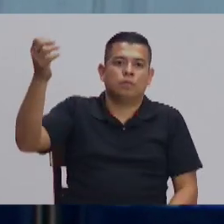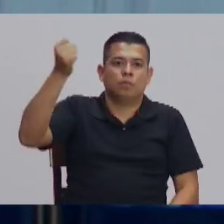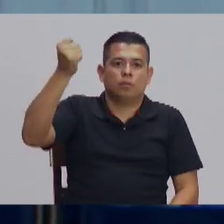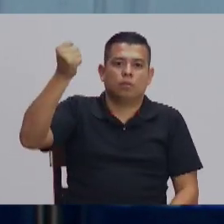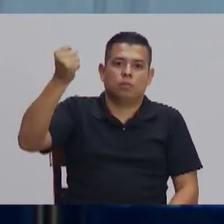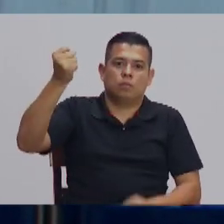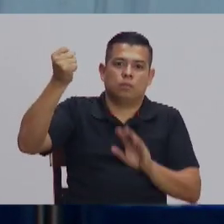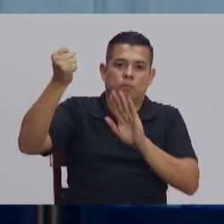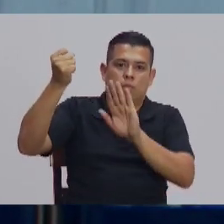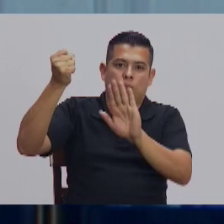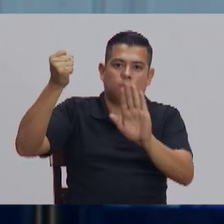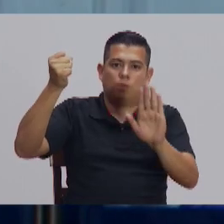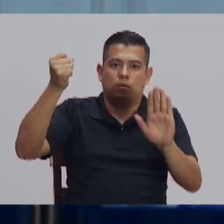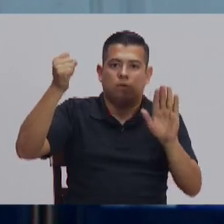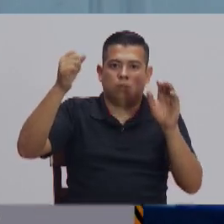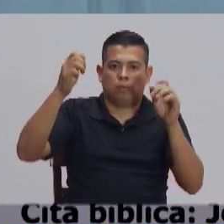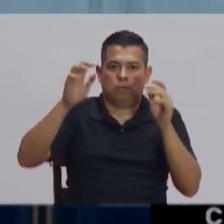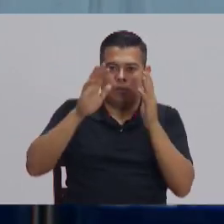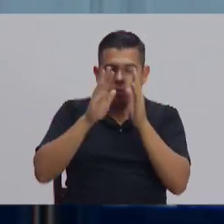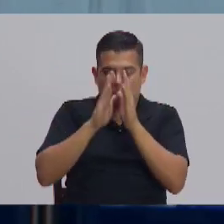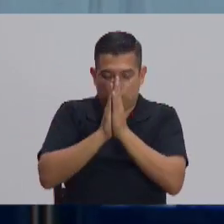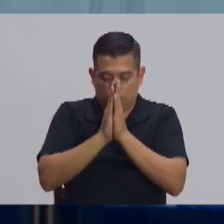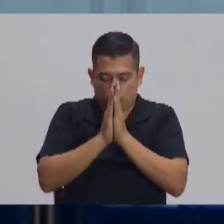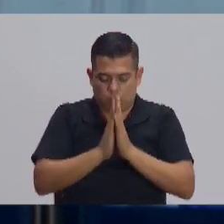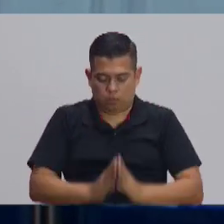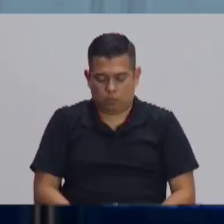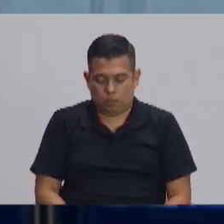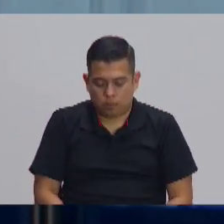es tuya inclinemos nuestro rostro vamos a orar